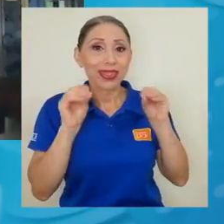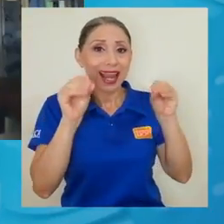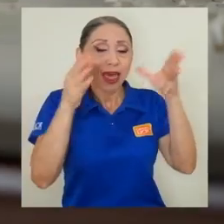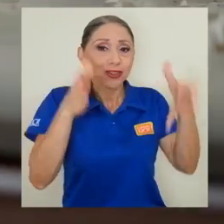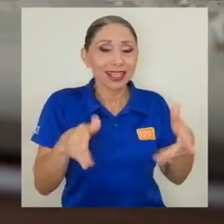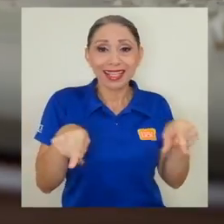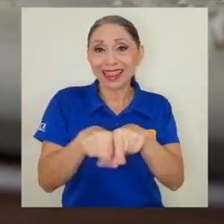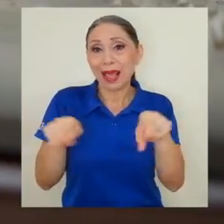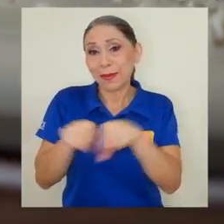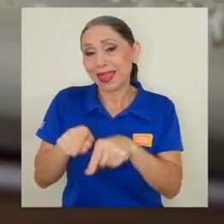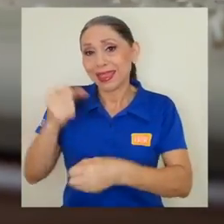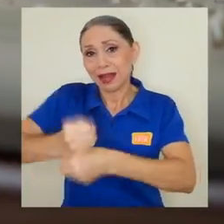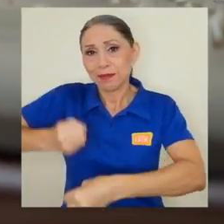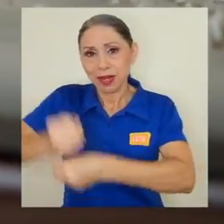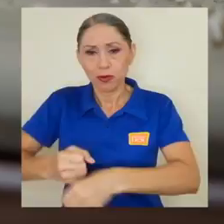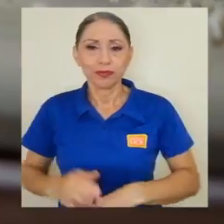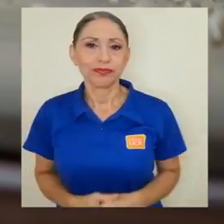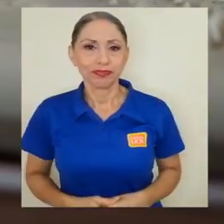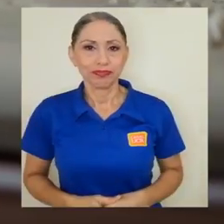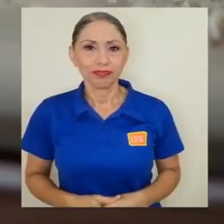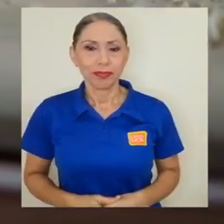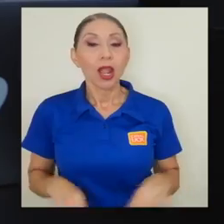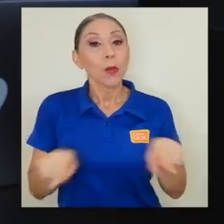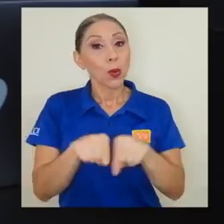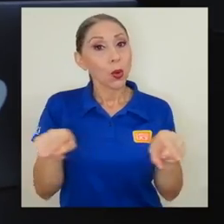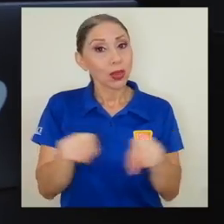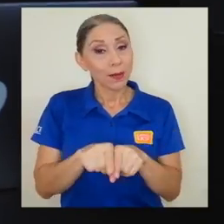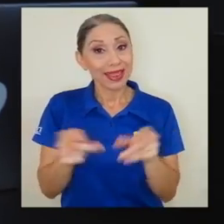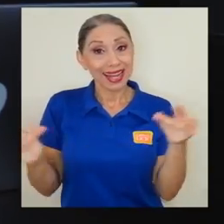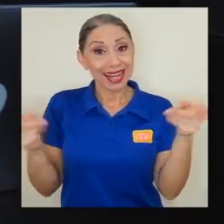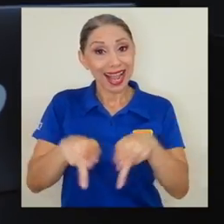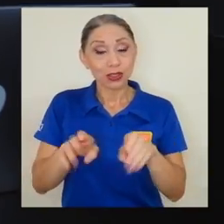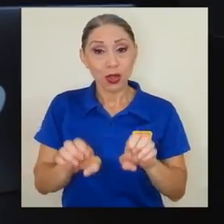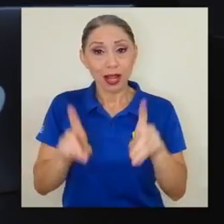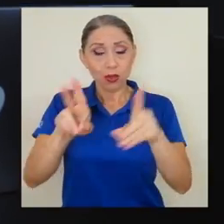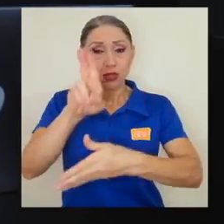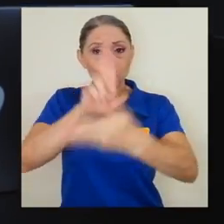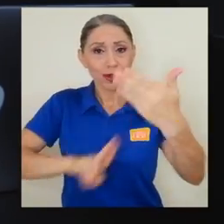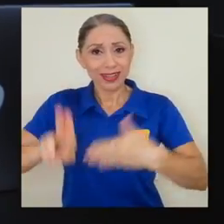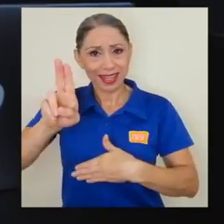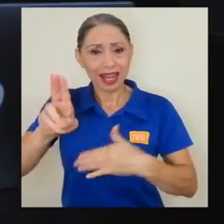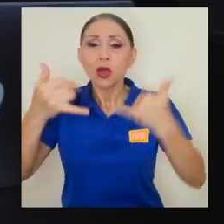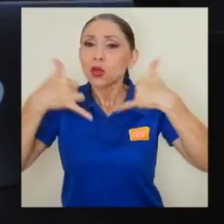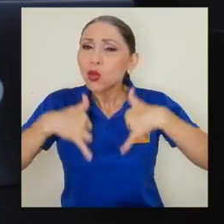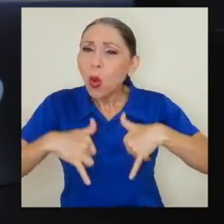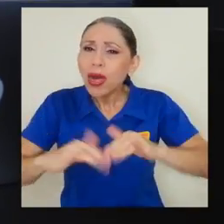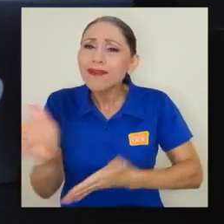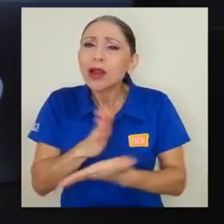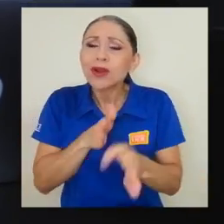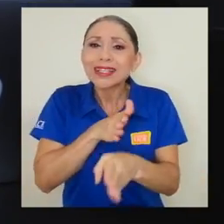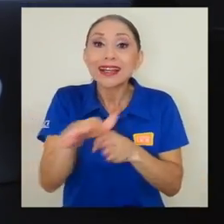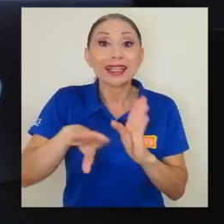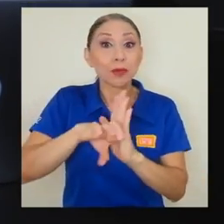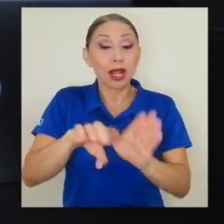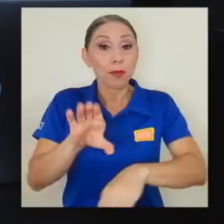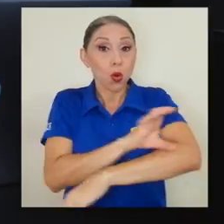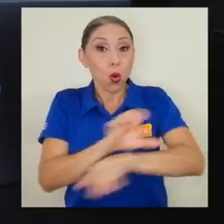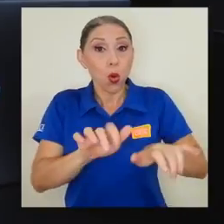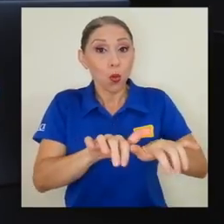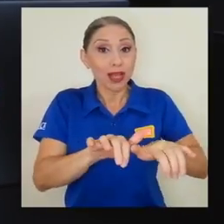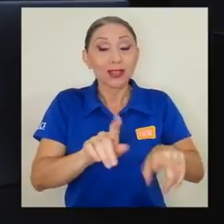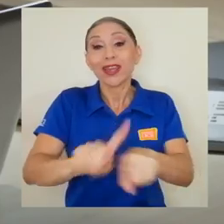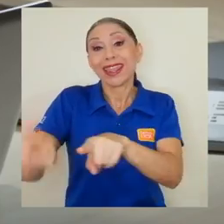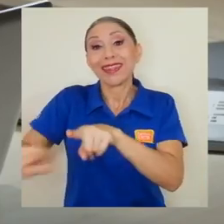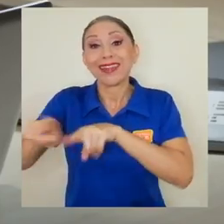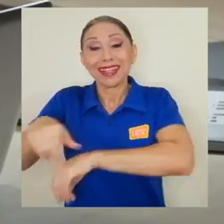ámbito del empleo. Por otra parte, en el caso de la educación universitaria, aún hay carreras como computación y algunas